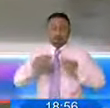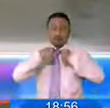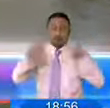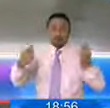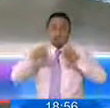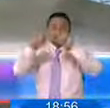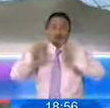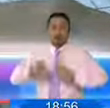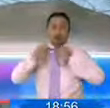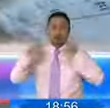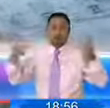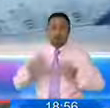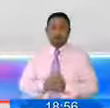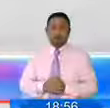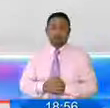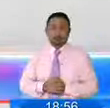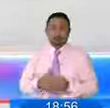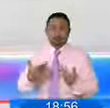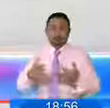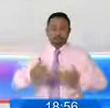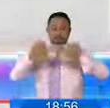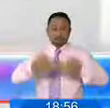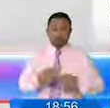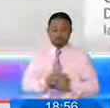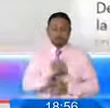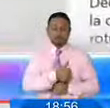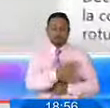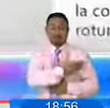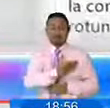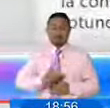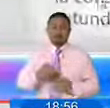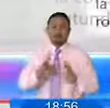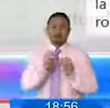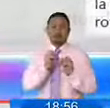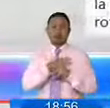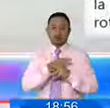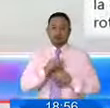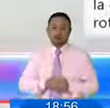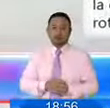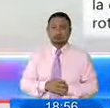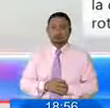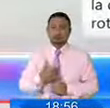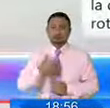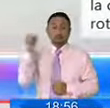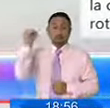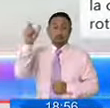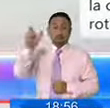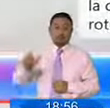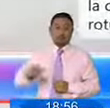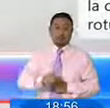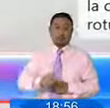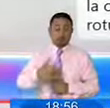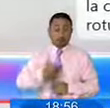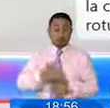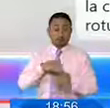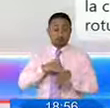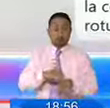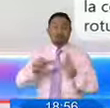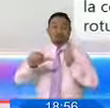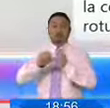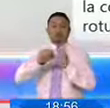a la consulta popular. Así lo confirmó el primer mandatario en su cuenta de Twitter. Porque es del derecho del pueblo y porque me ampara el